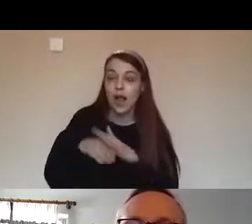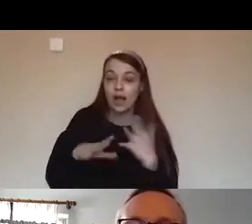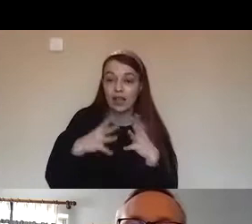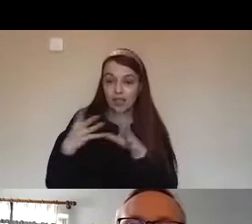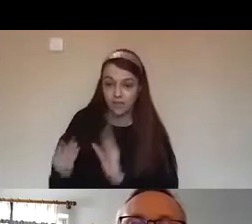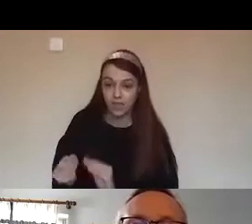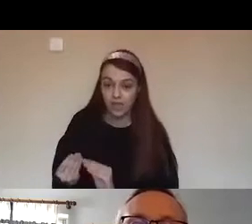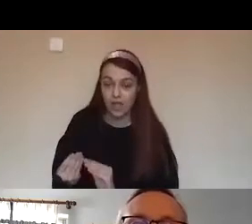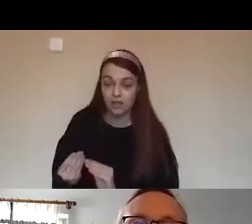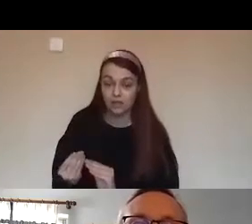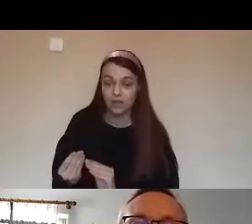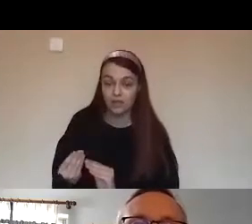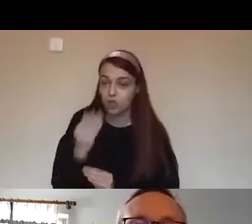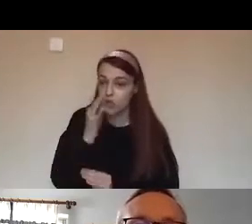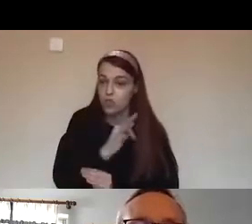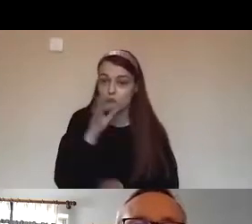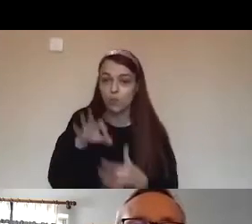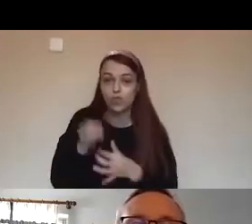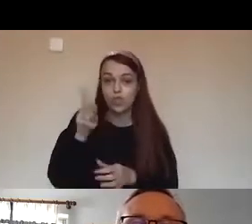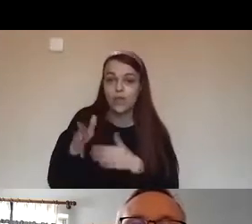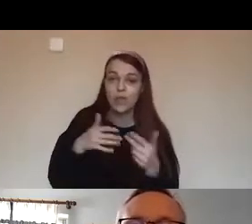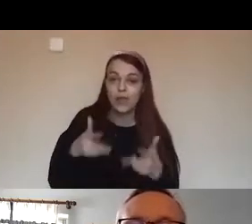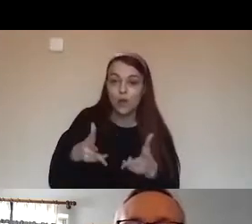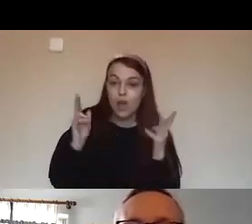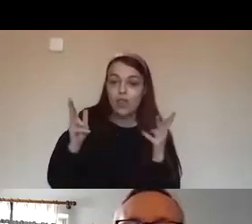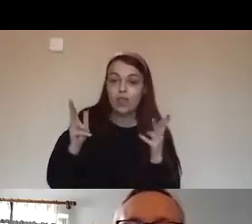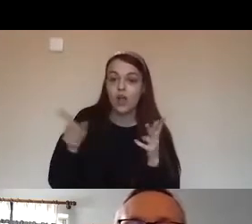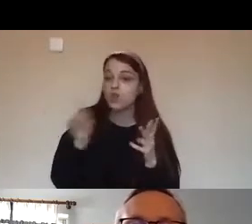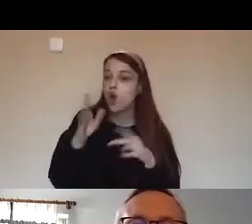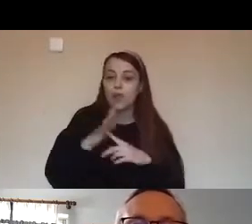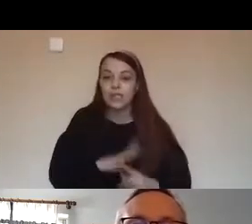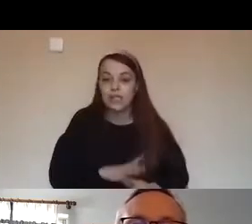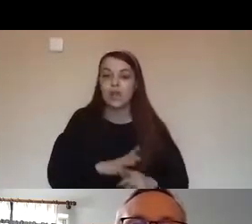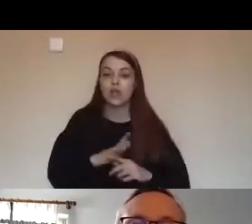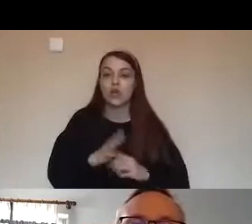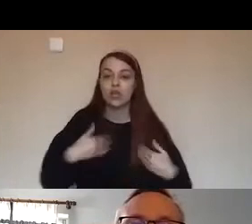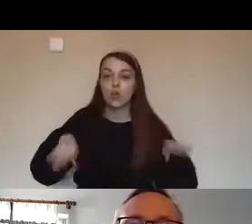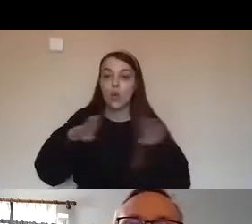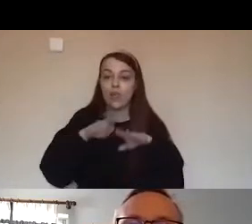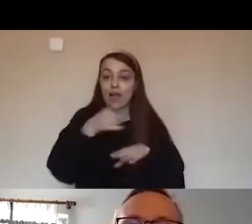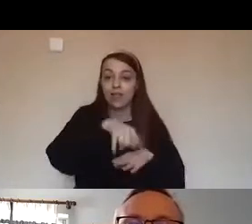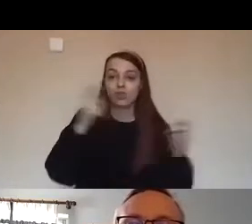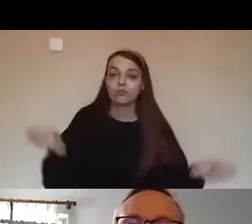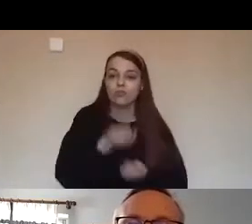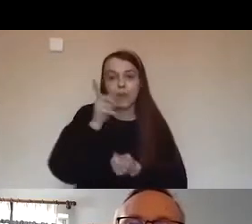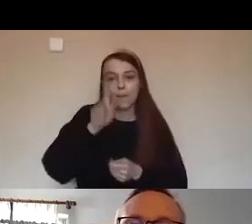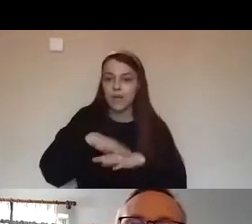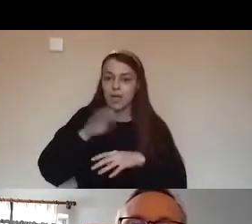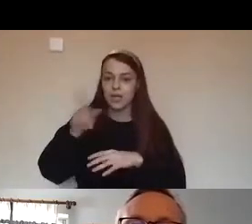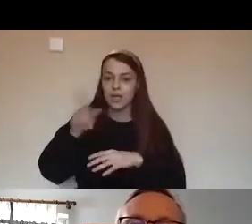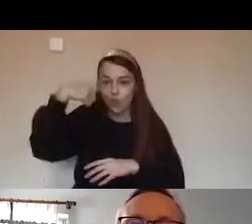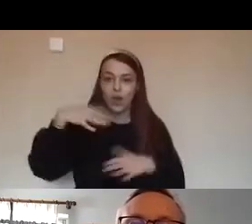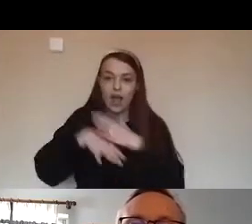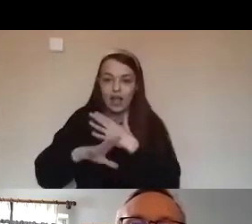promocionen la democracia, la no discriminación, la igualdad de oportunidades, así como una cultura más accesible.